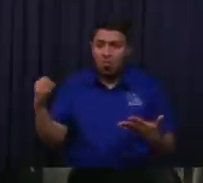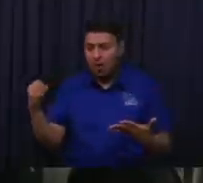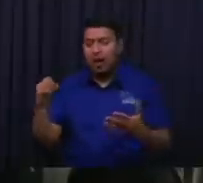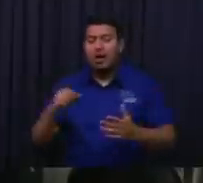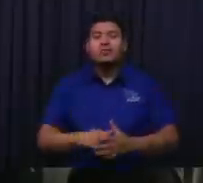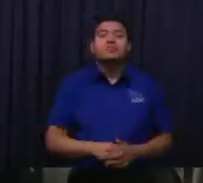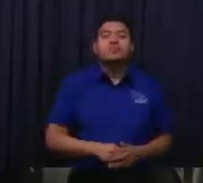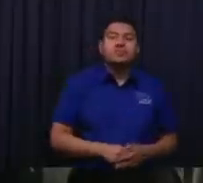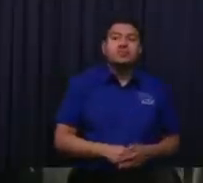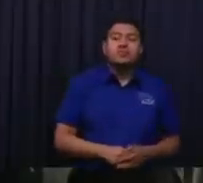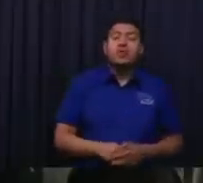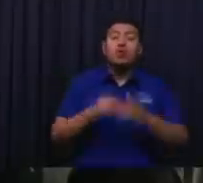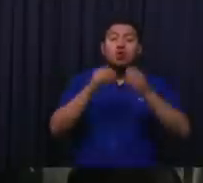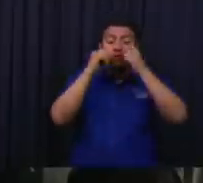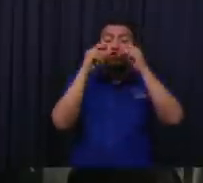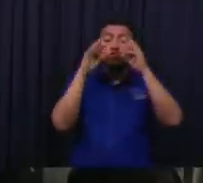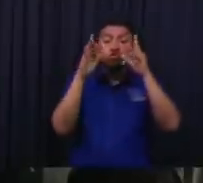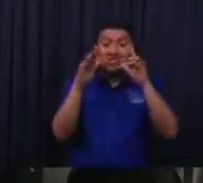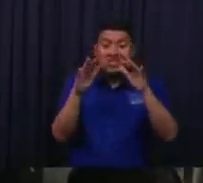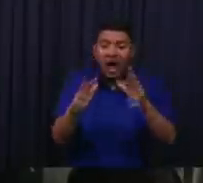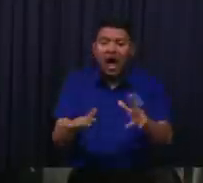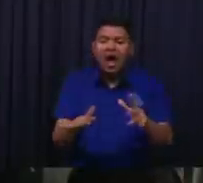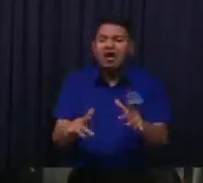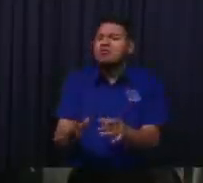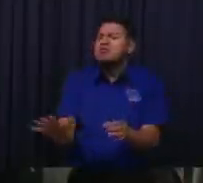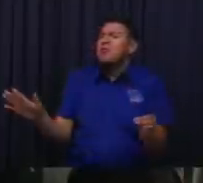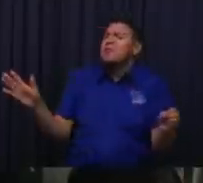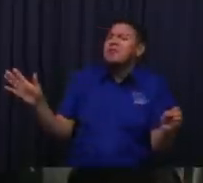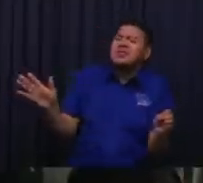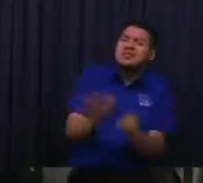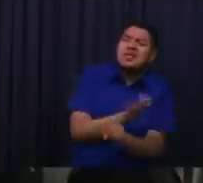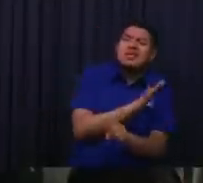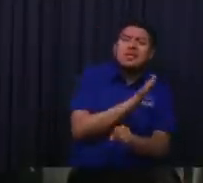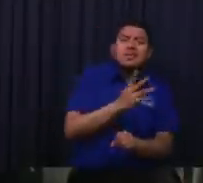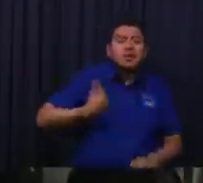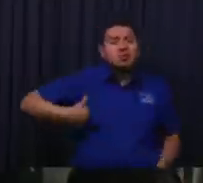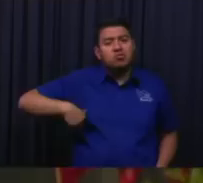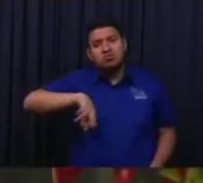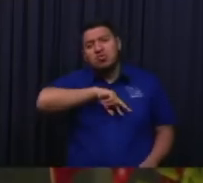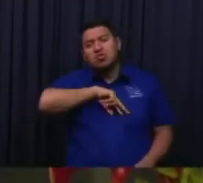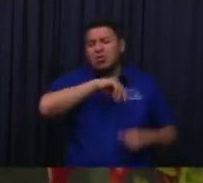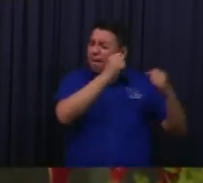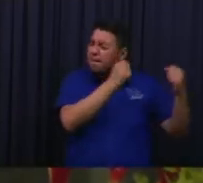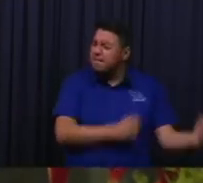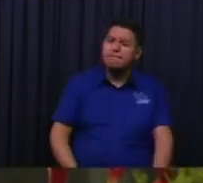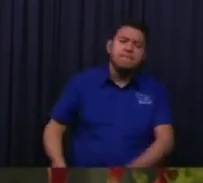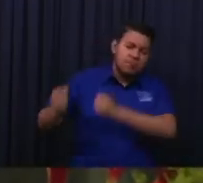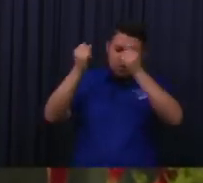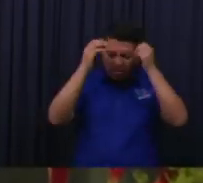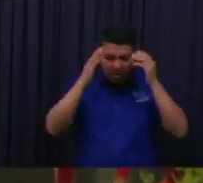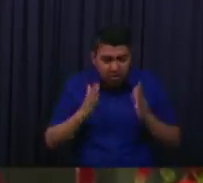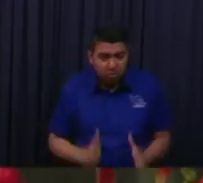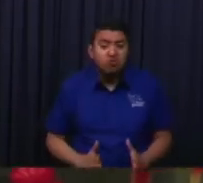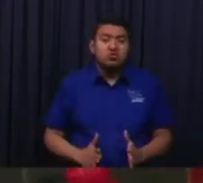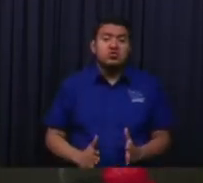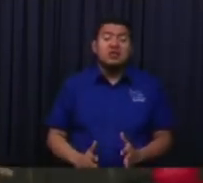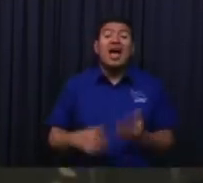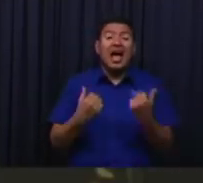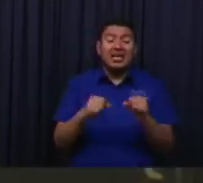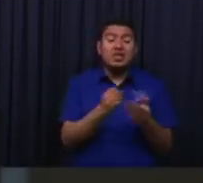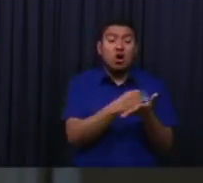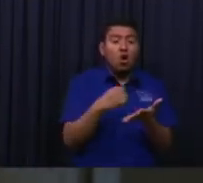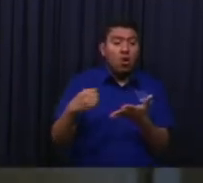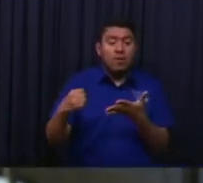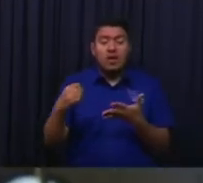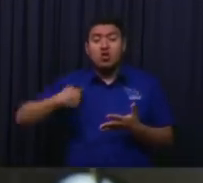es que su sangre es suficiente para nosotros y es poderosa para que haga la obra en